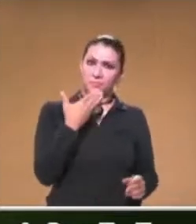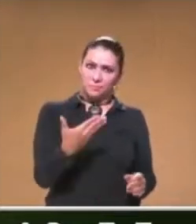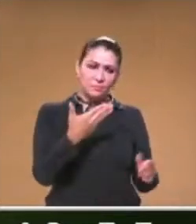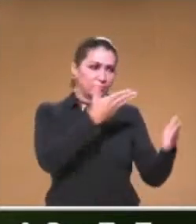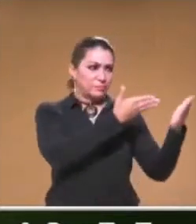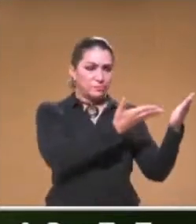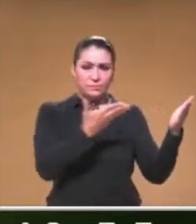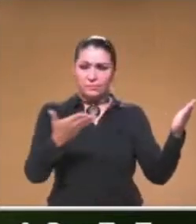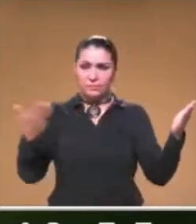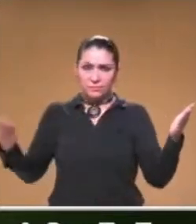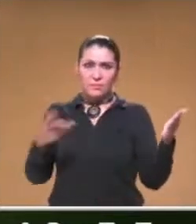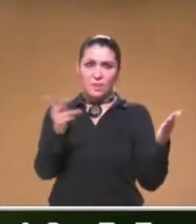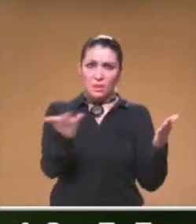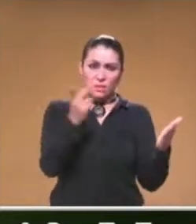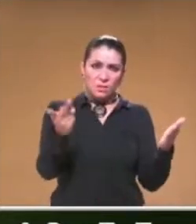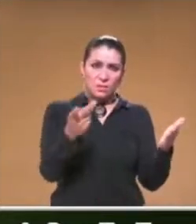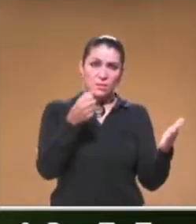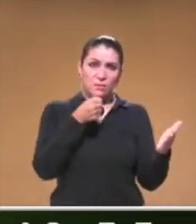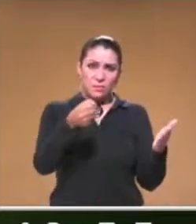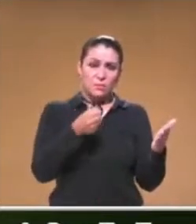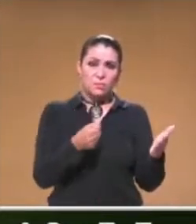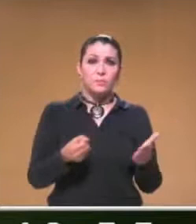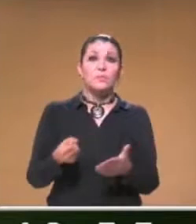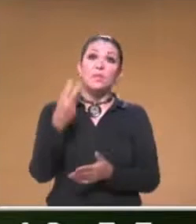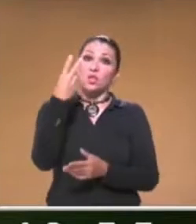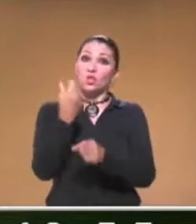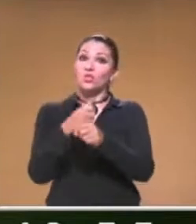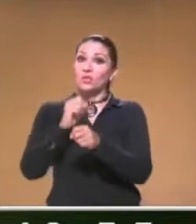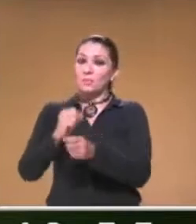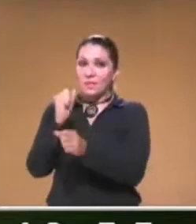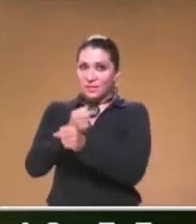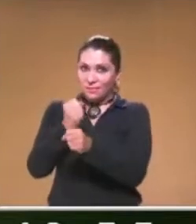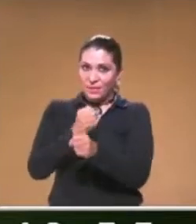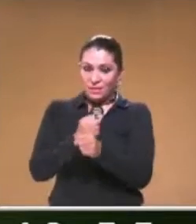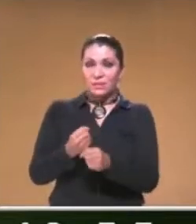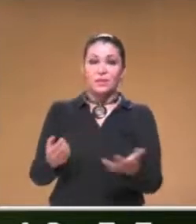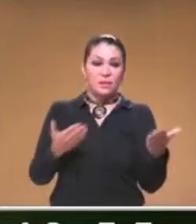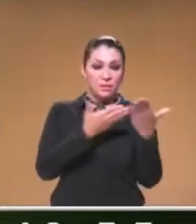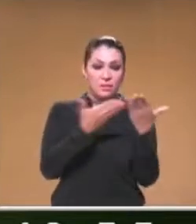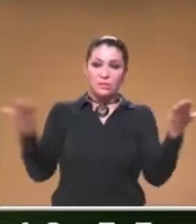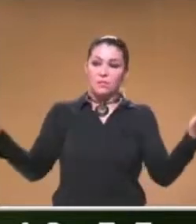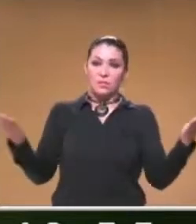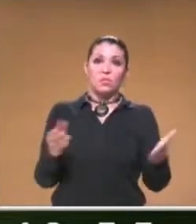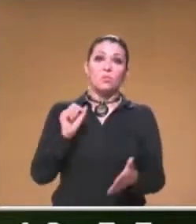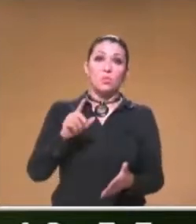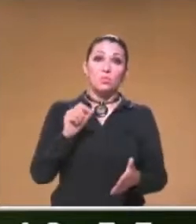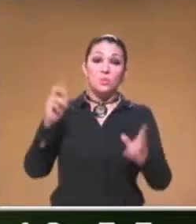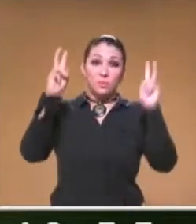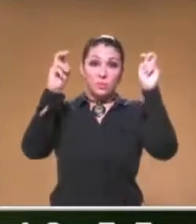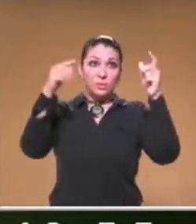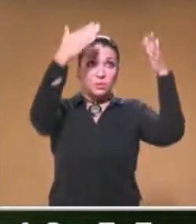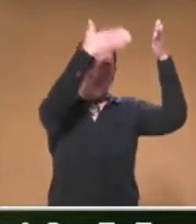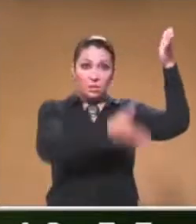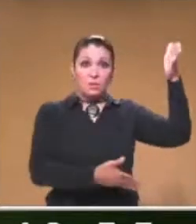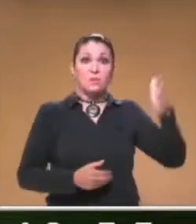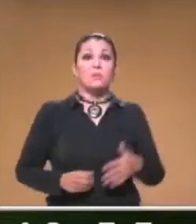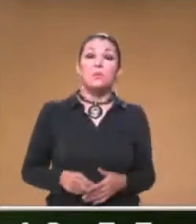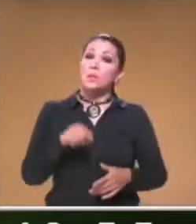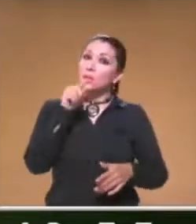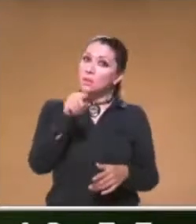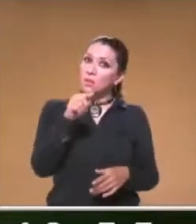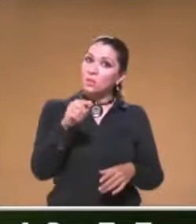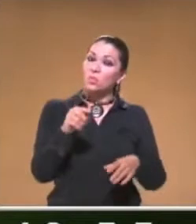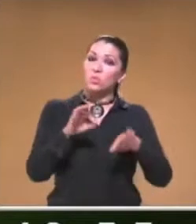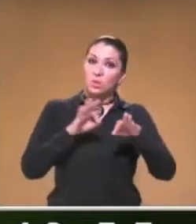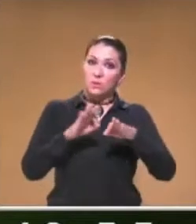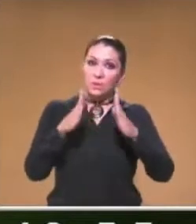que se presentaron durante las 2 semanas que tuviste el repaso? Esto tiene que ver con las semanas anteriores. Si has estado